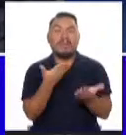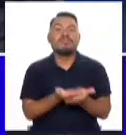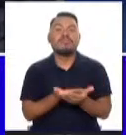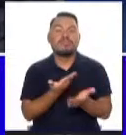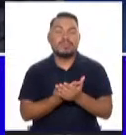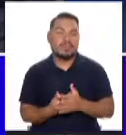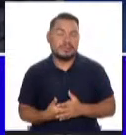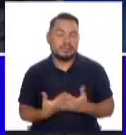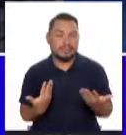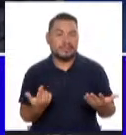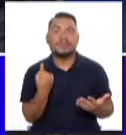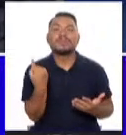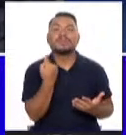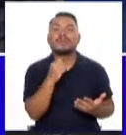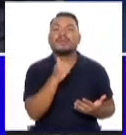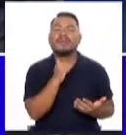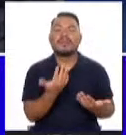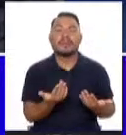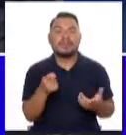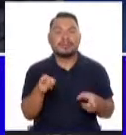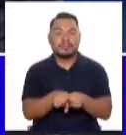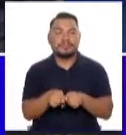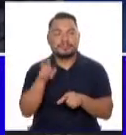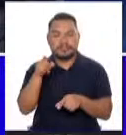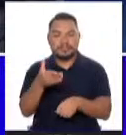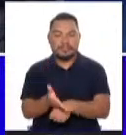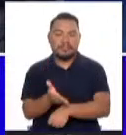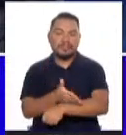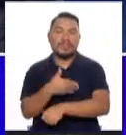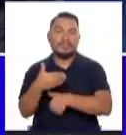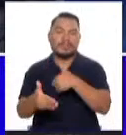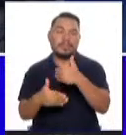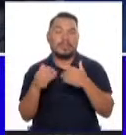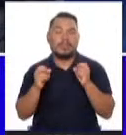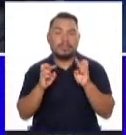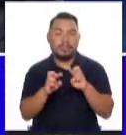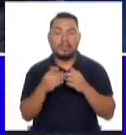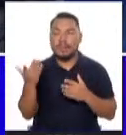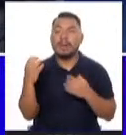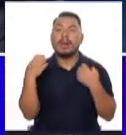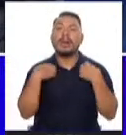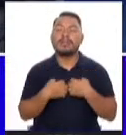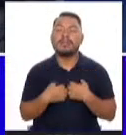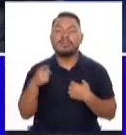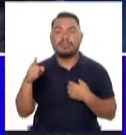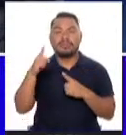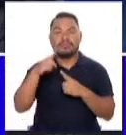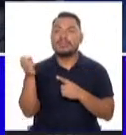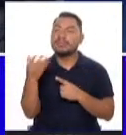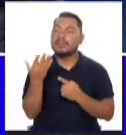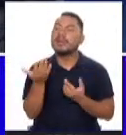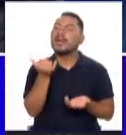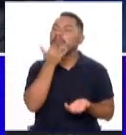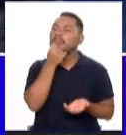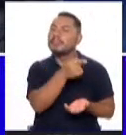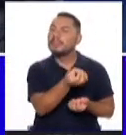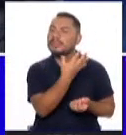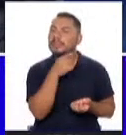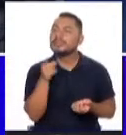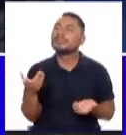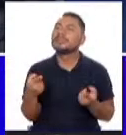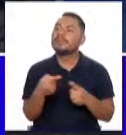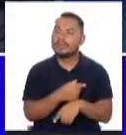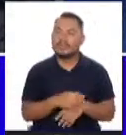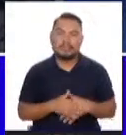Y faltaría nada más seguir el debido proceso, darle la oportunidad de defensa para que tenga que emitirse la